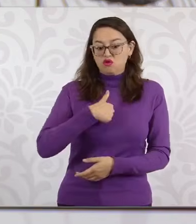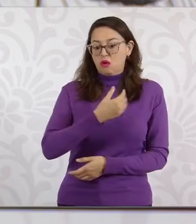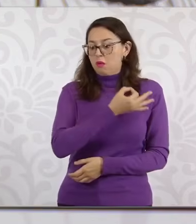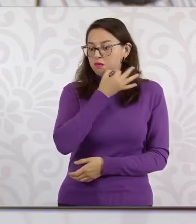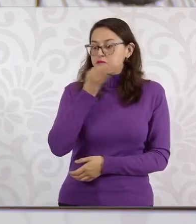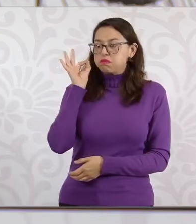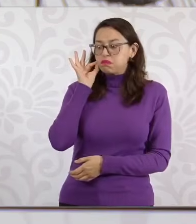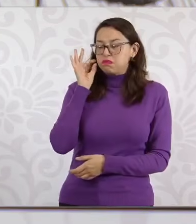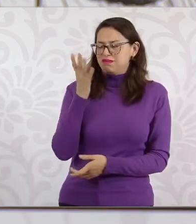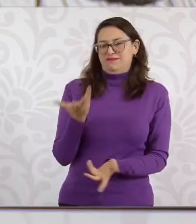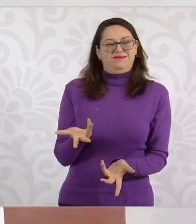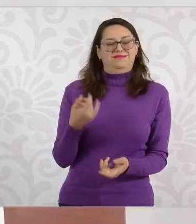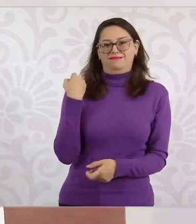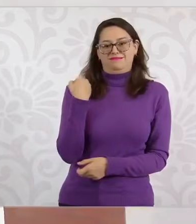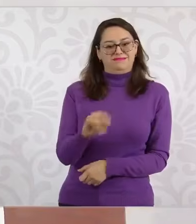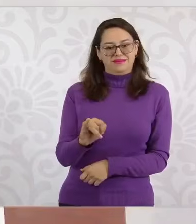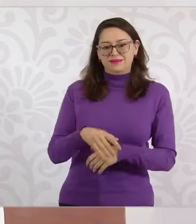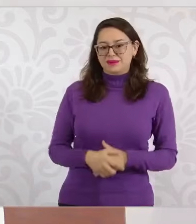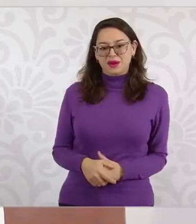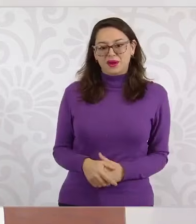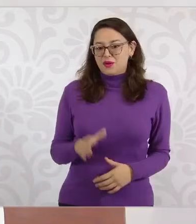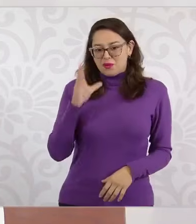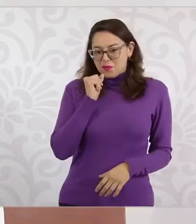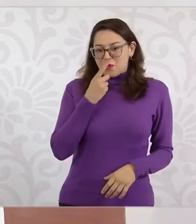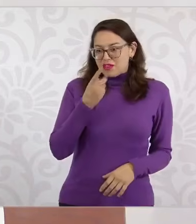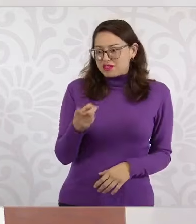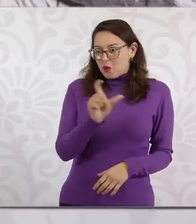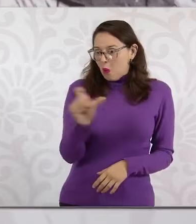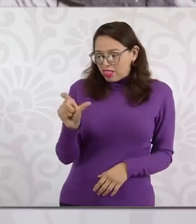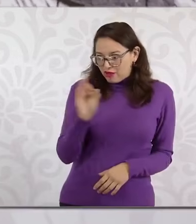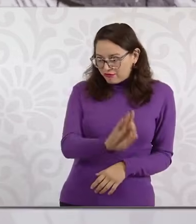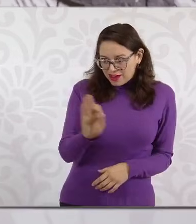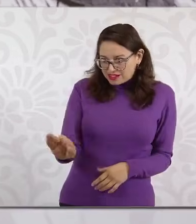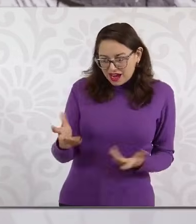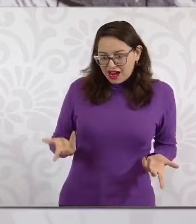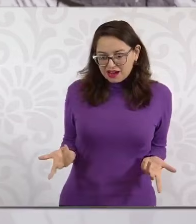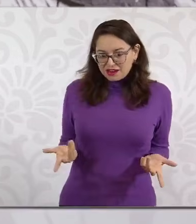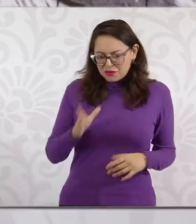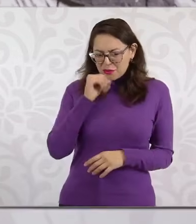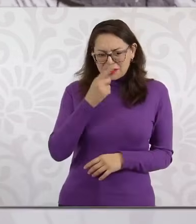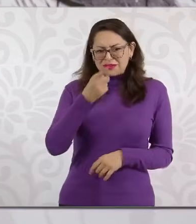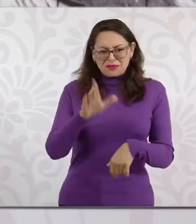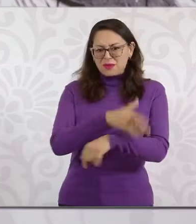como un absurdo que no puedas decir: va a haber revocación de mandato tal fecha.